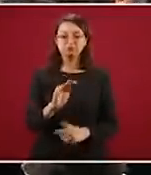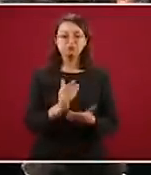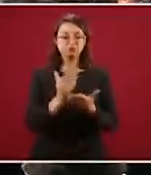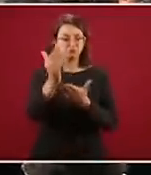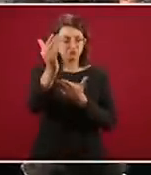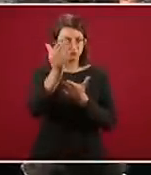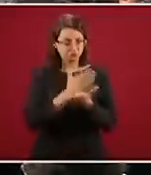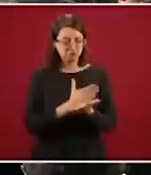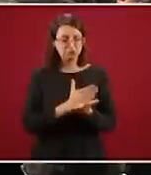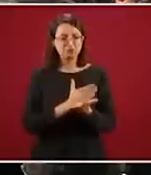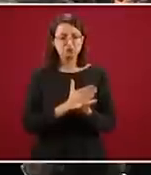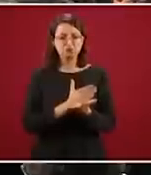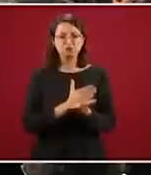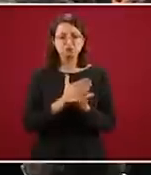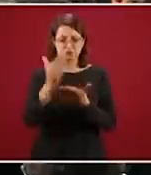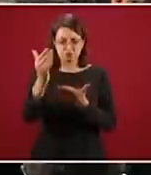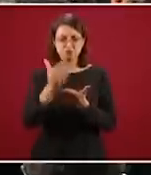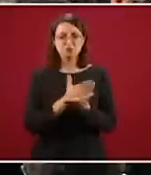atemperar, reducir